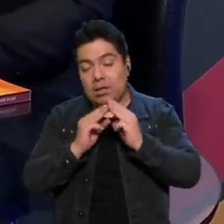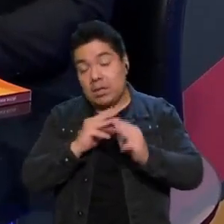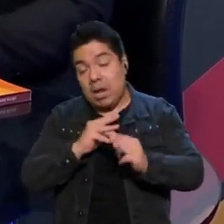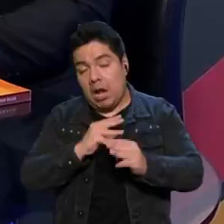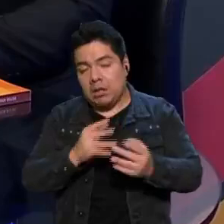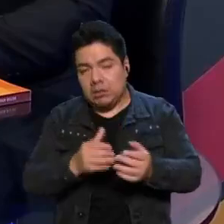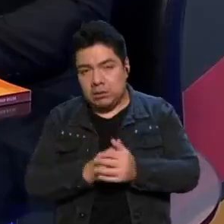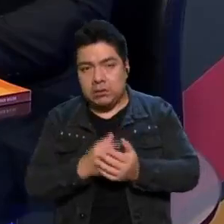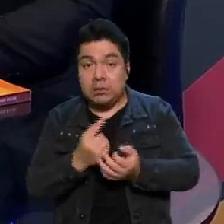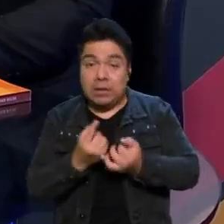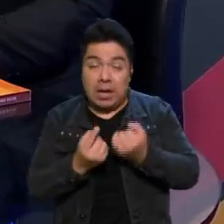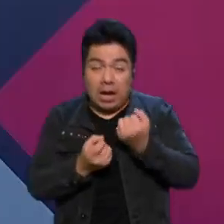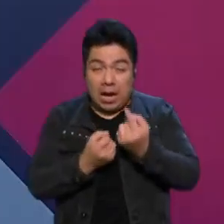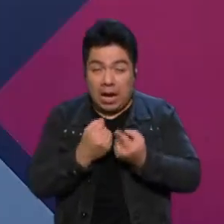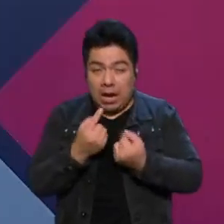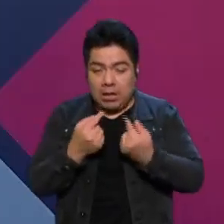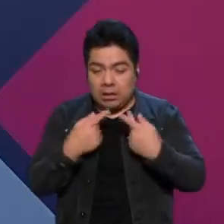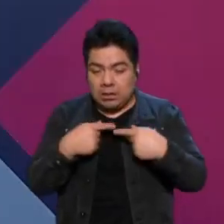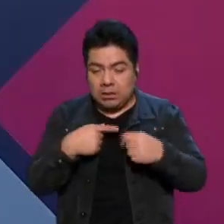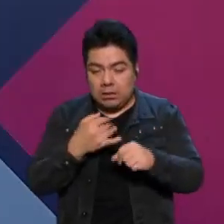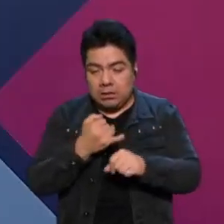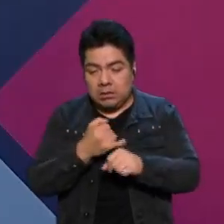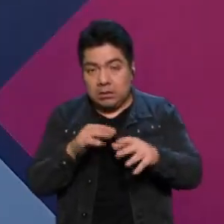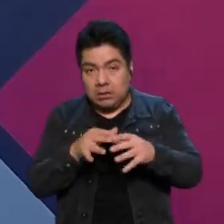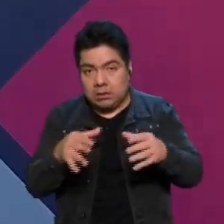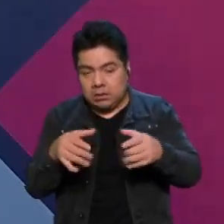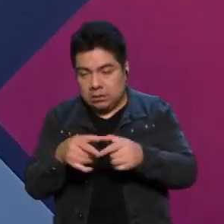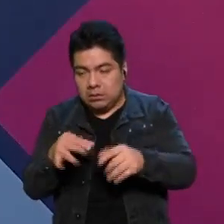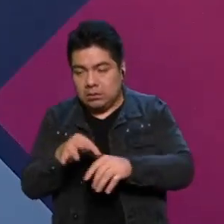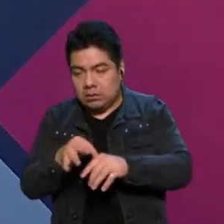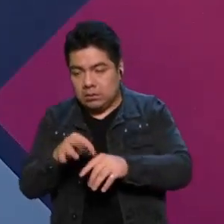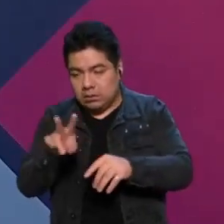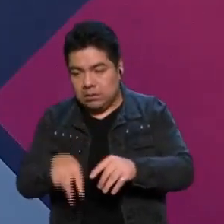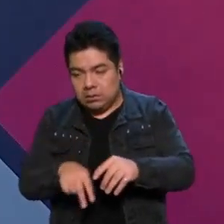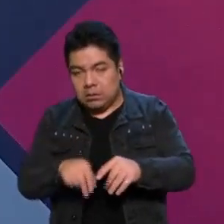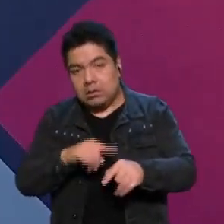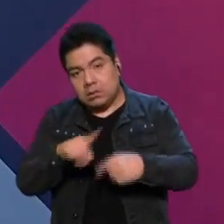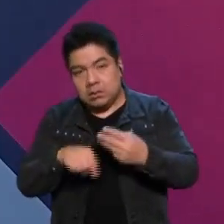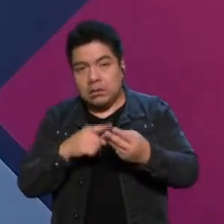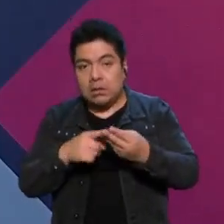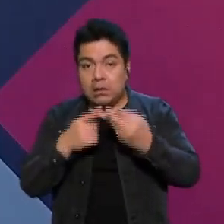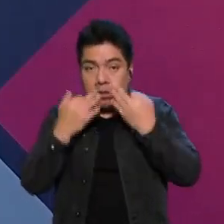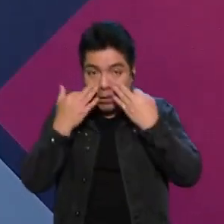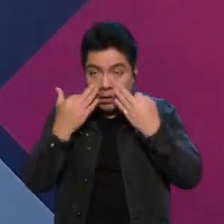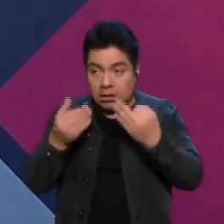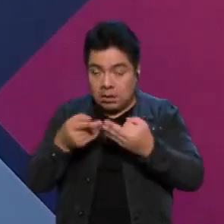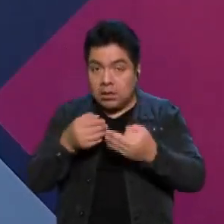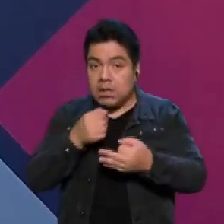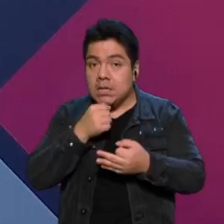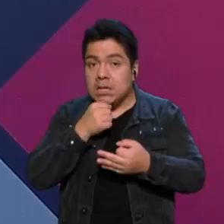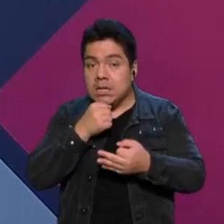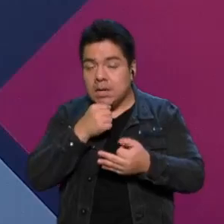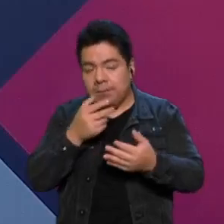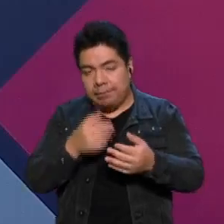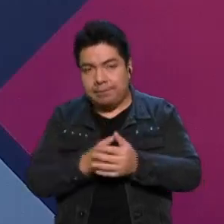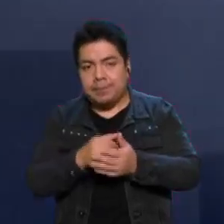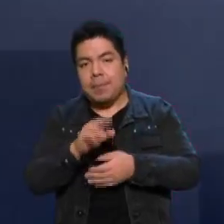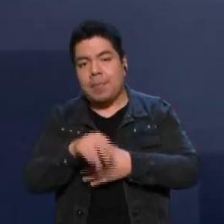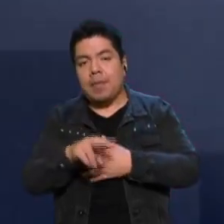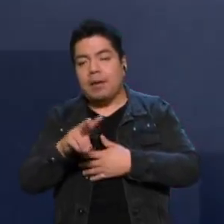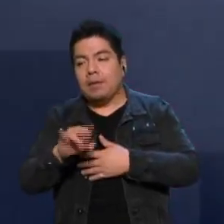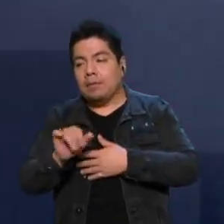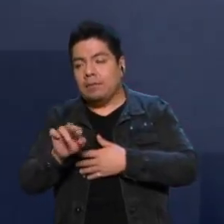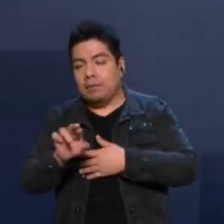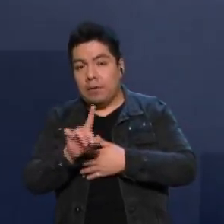Entonces, hay personajes que provienen de estas realidades. Y luego, bueno, pues el testimonio, ¿no?, del periodista, ¿no? Víctor, nos